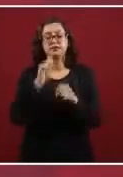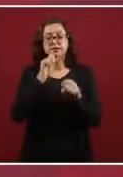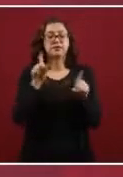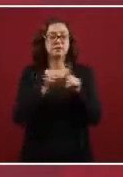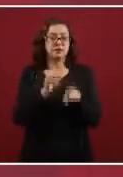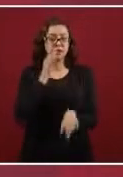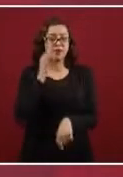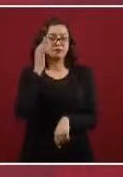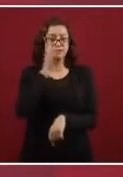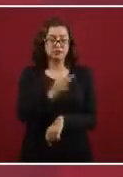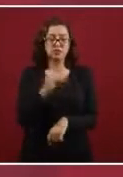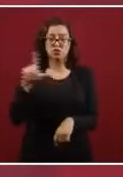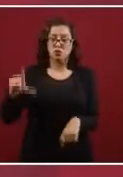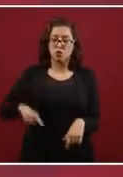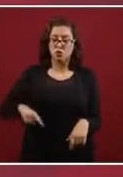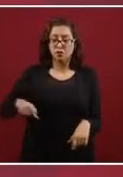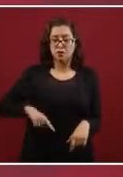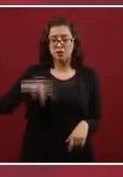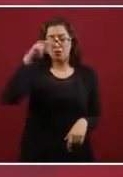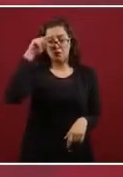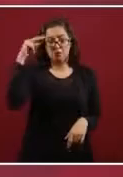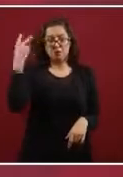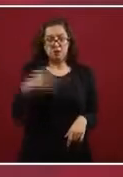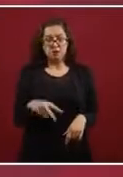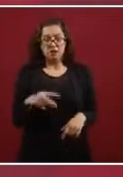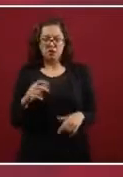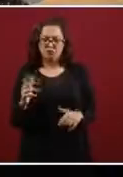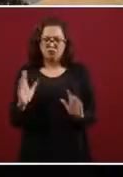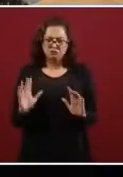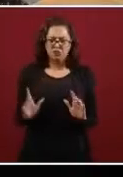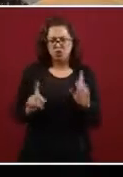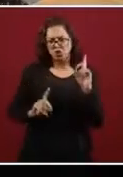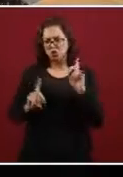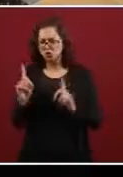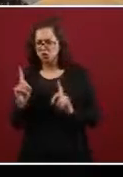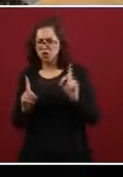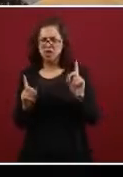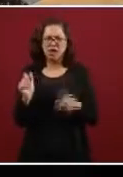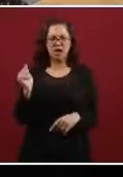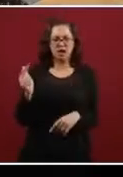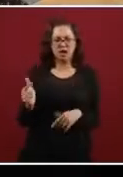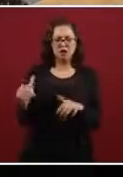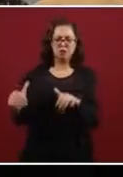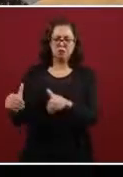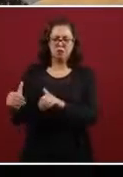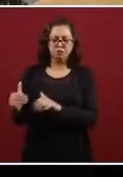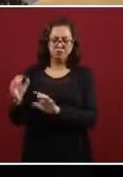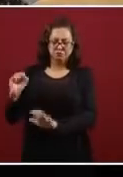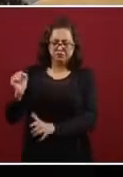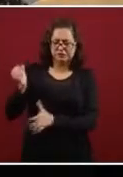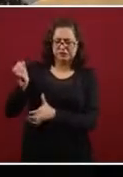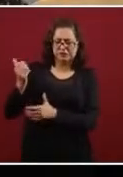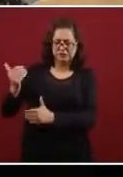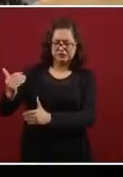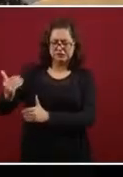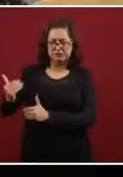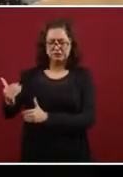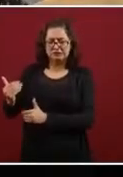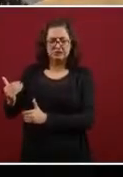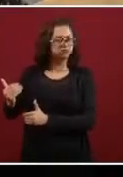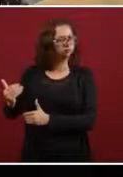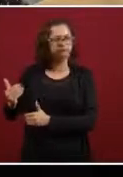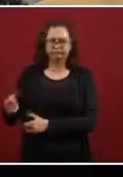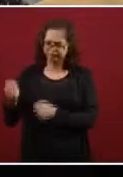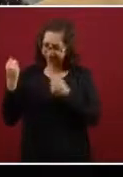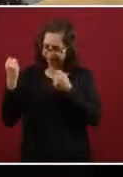que el Gobierno de México no tiene reservas respecto a implementar mecanismos que permitan asegurar el cumplimiento